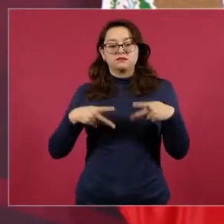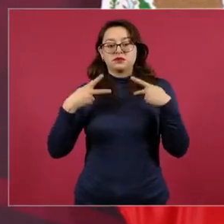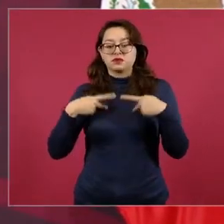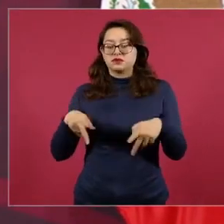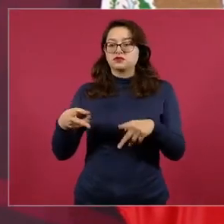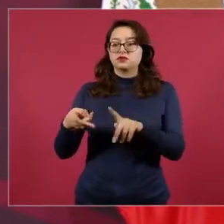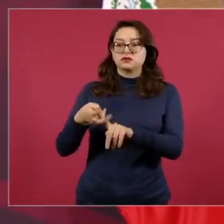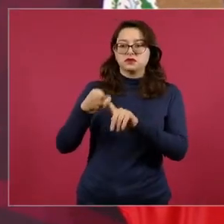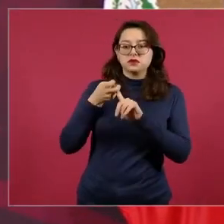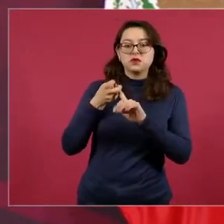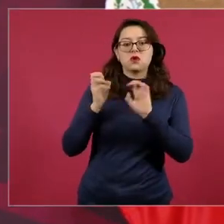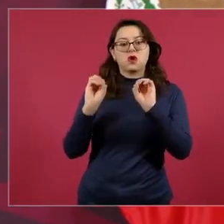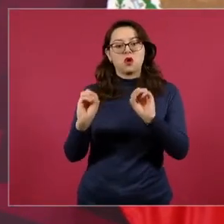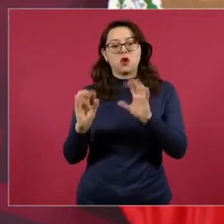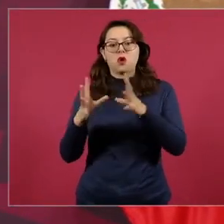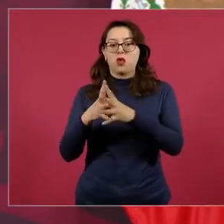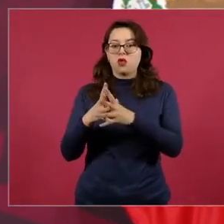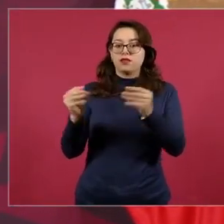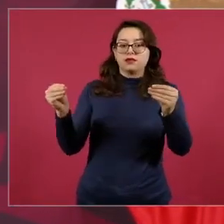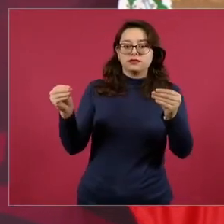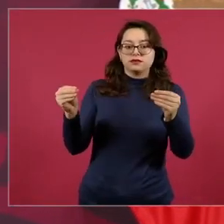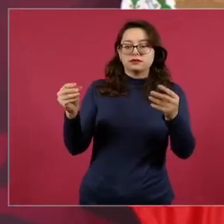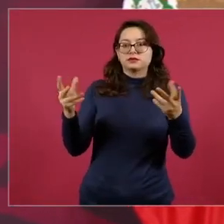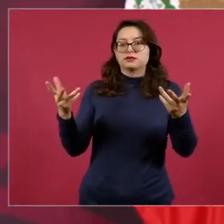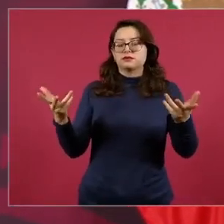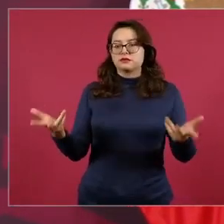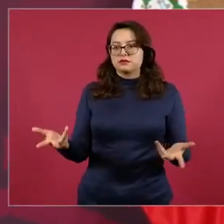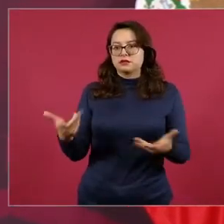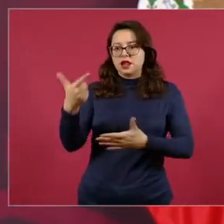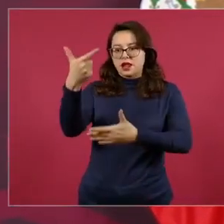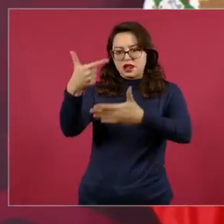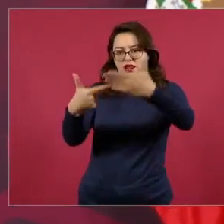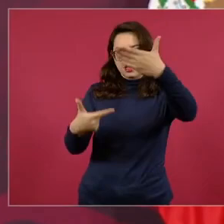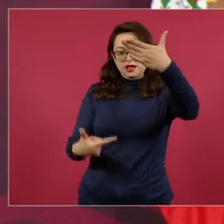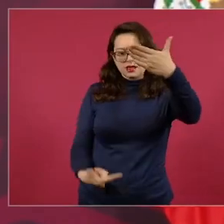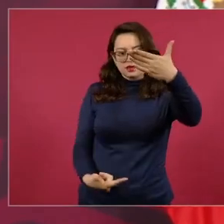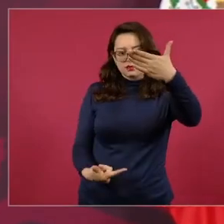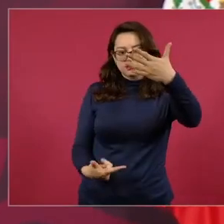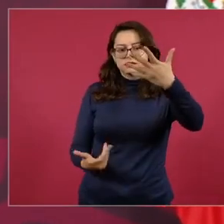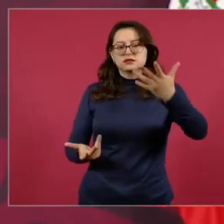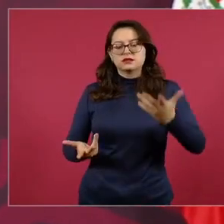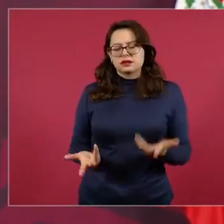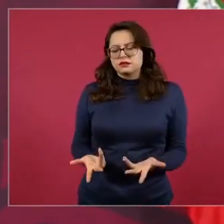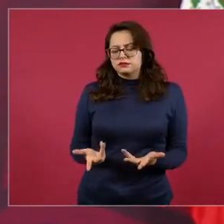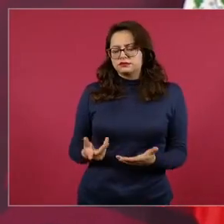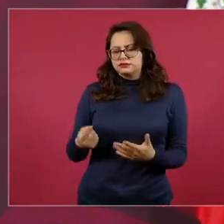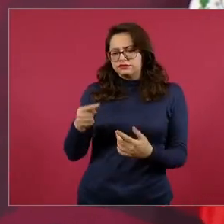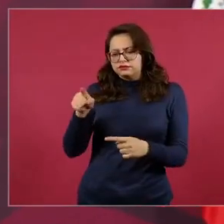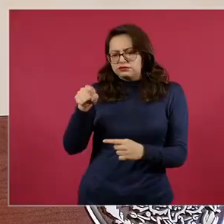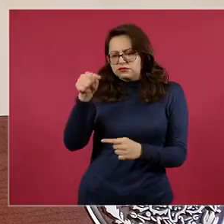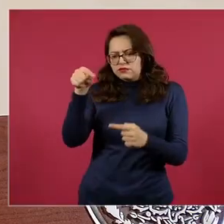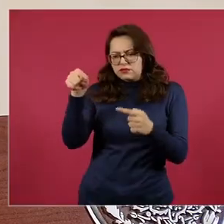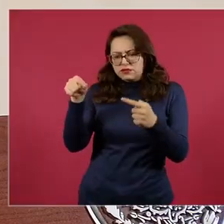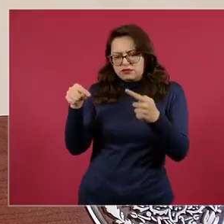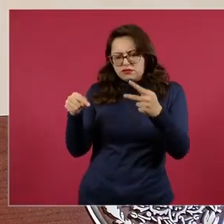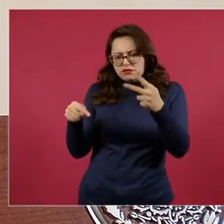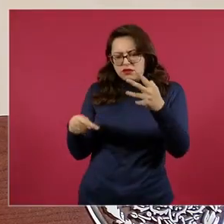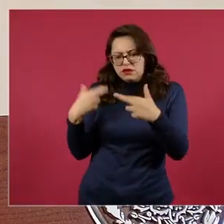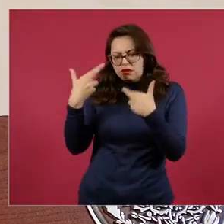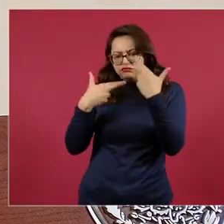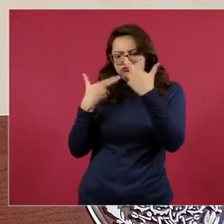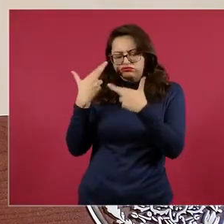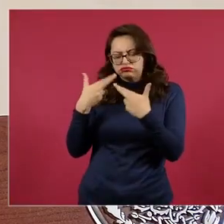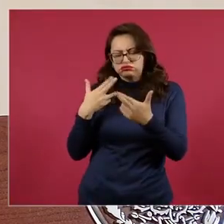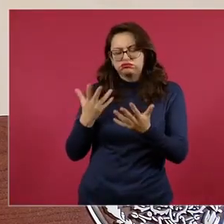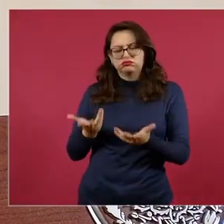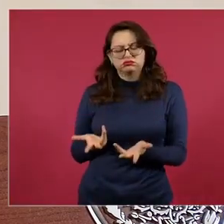Ya se dio a conocer, pero quedaron algunas dudas y se va de